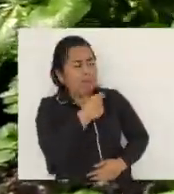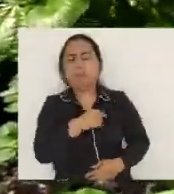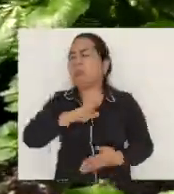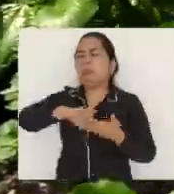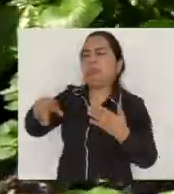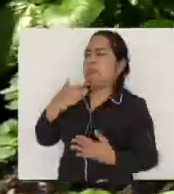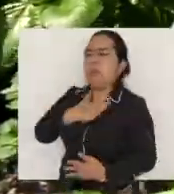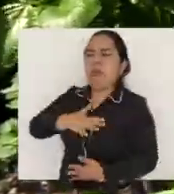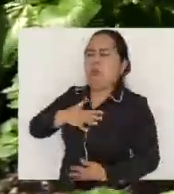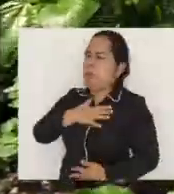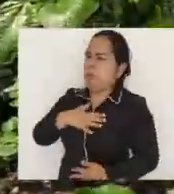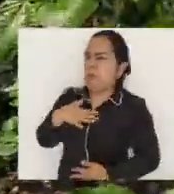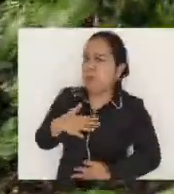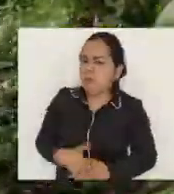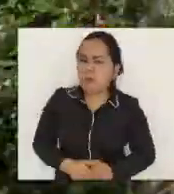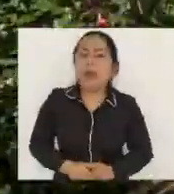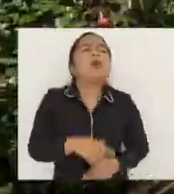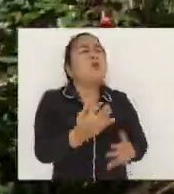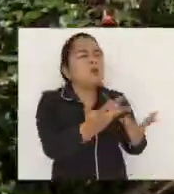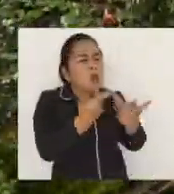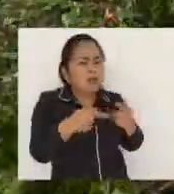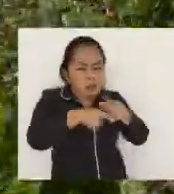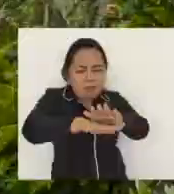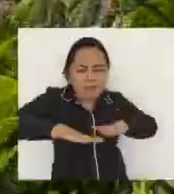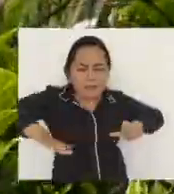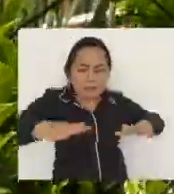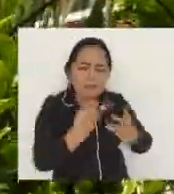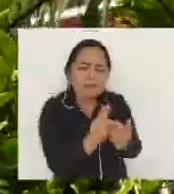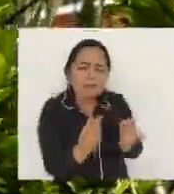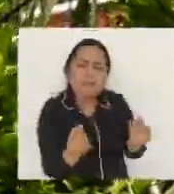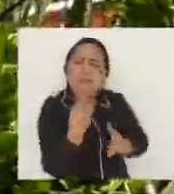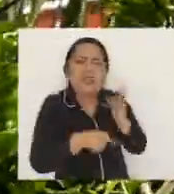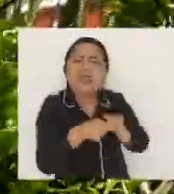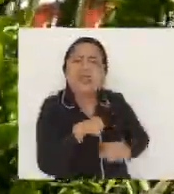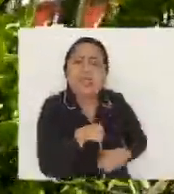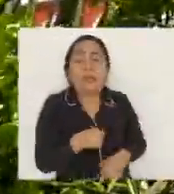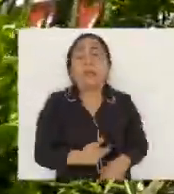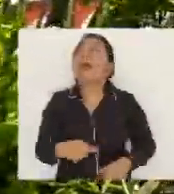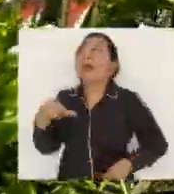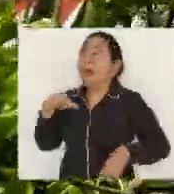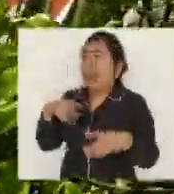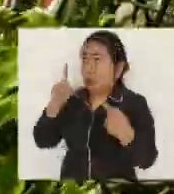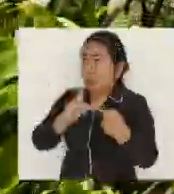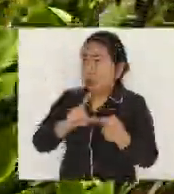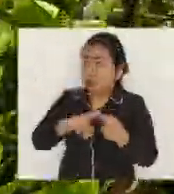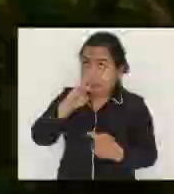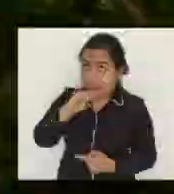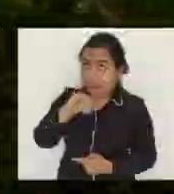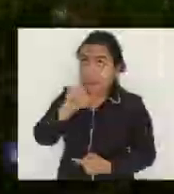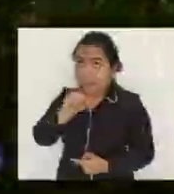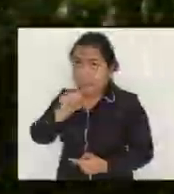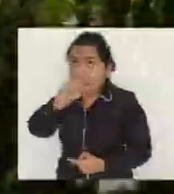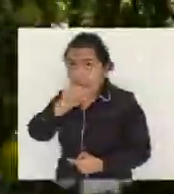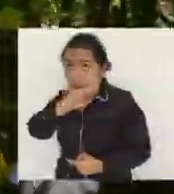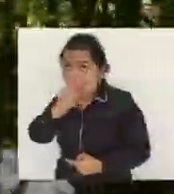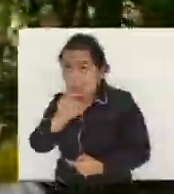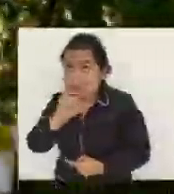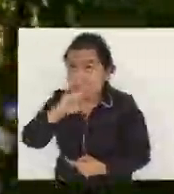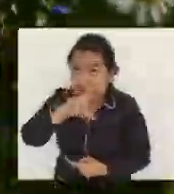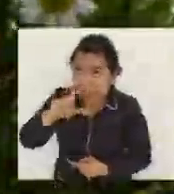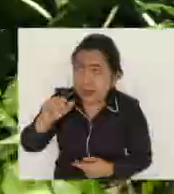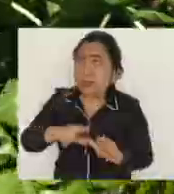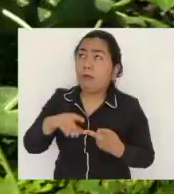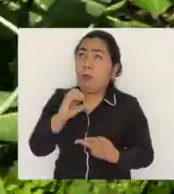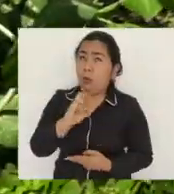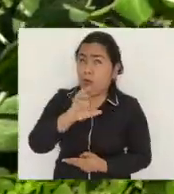me gustan los medicamentos. Y cuéntenos, ¿qué tiene en esta huerta? En esta huerta tengo las manzanilla,